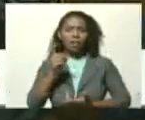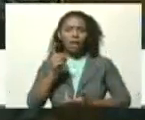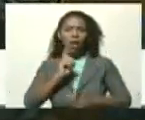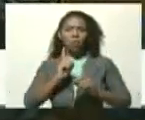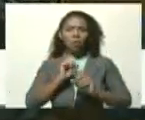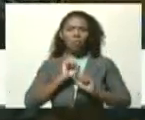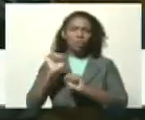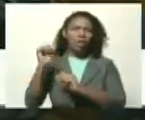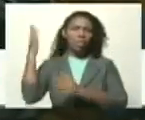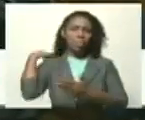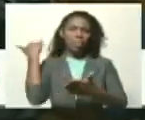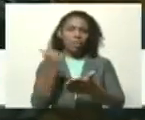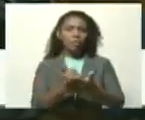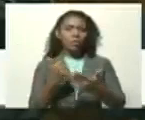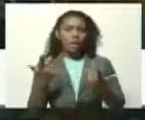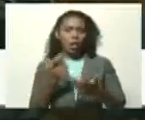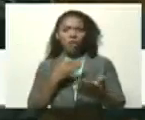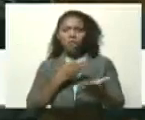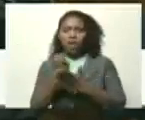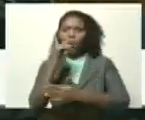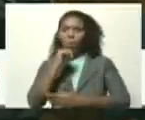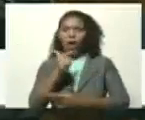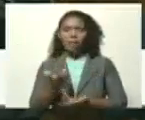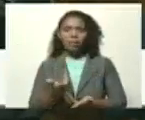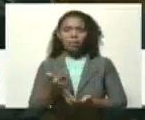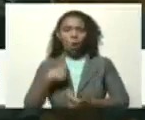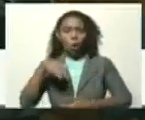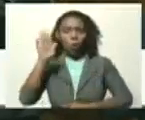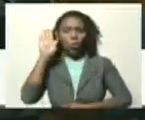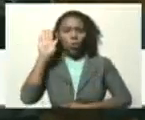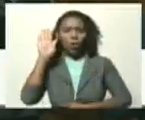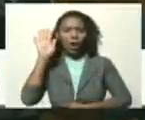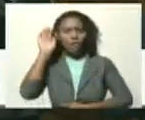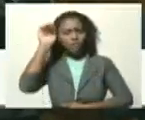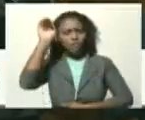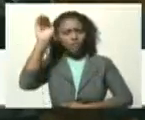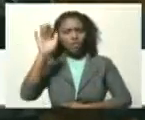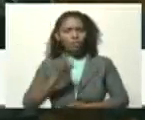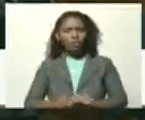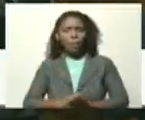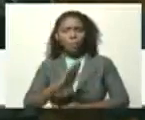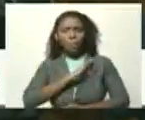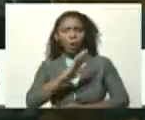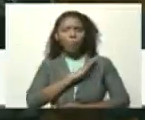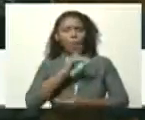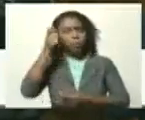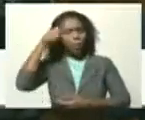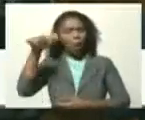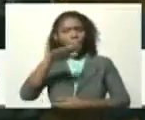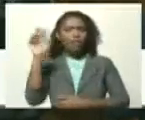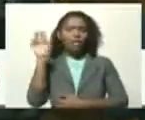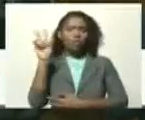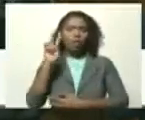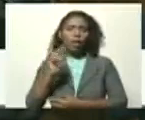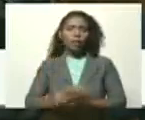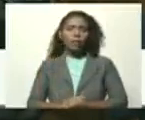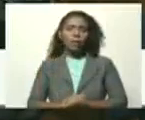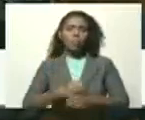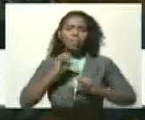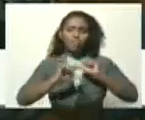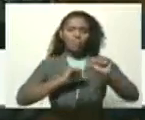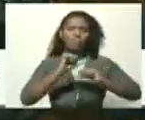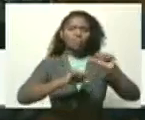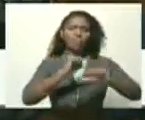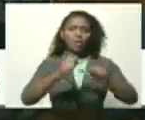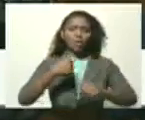de los traidores, de los desleales. Juro que el futuro le pertenece al pueblo de Venezuela por los siglos de los